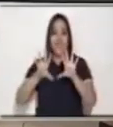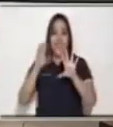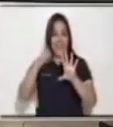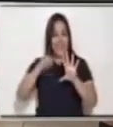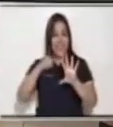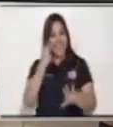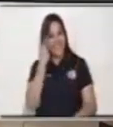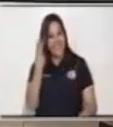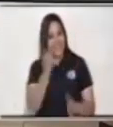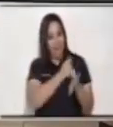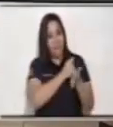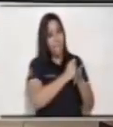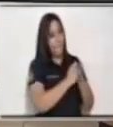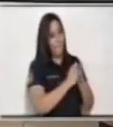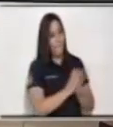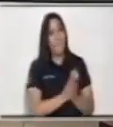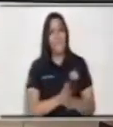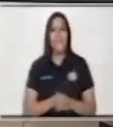después.